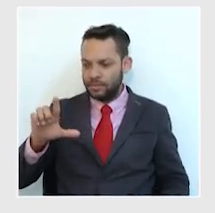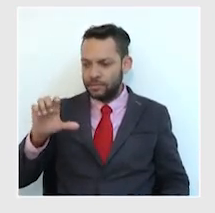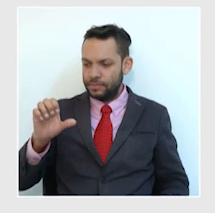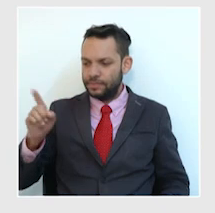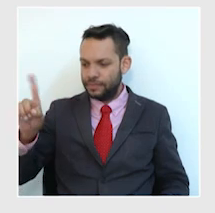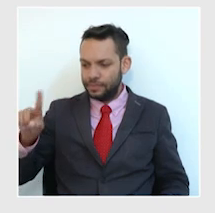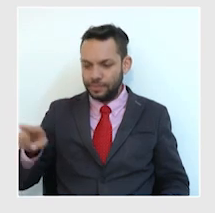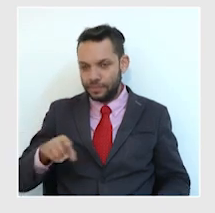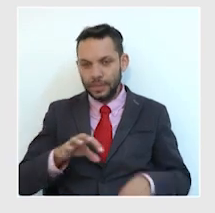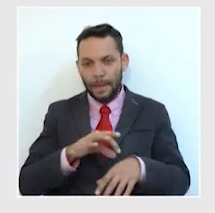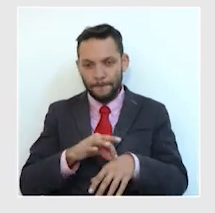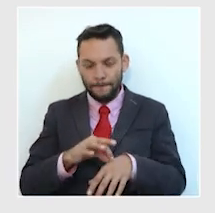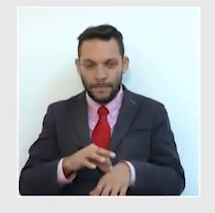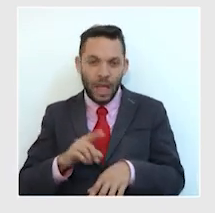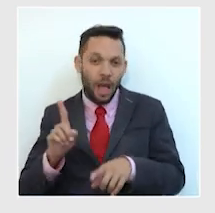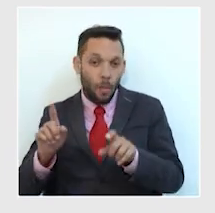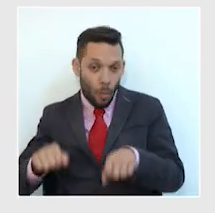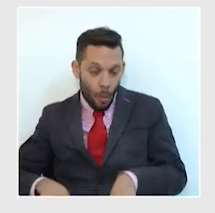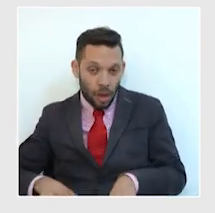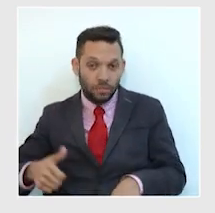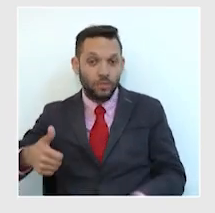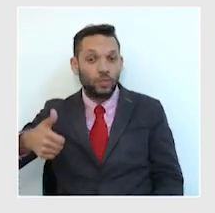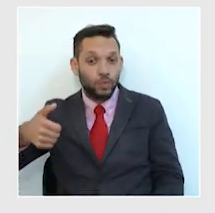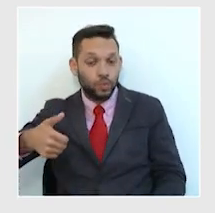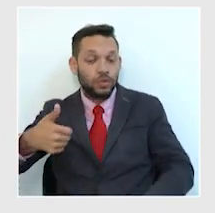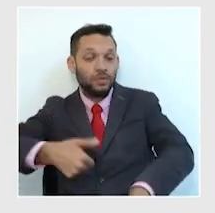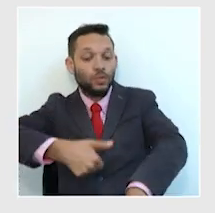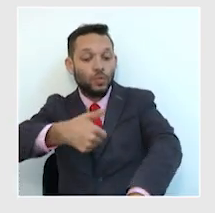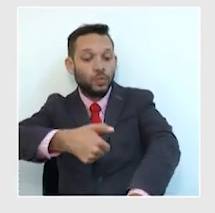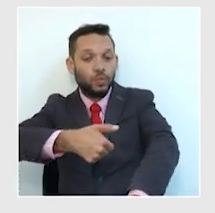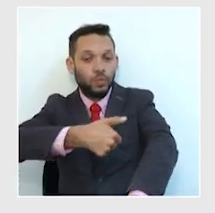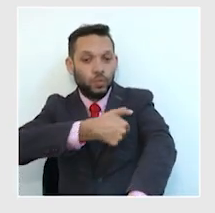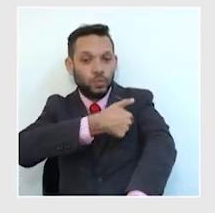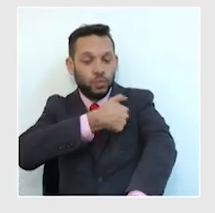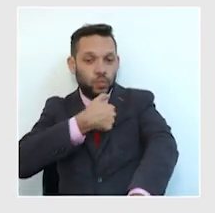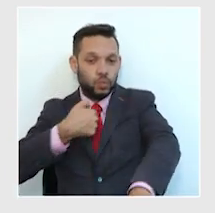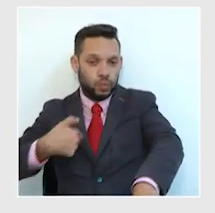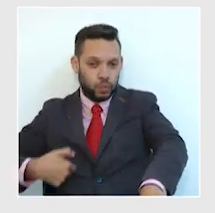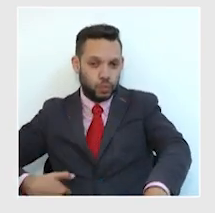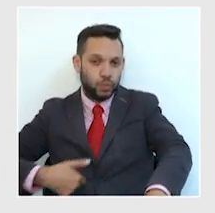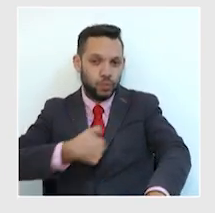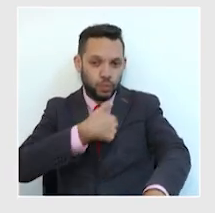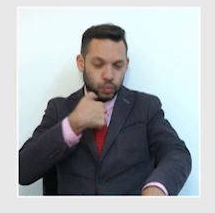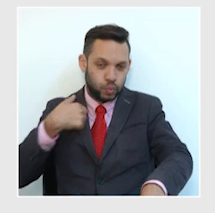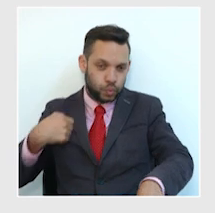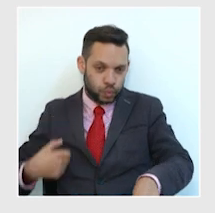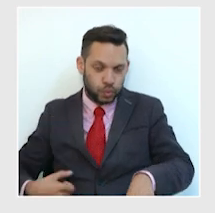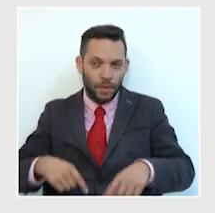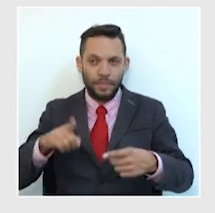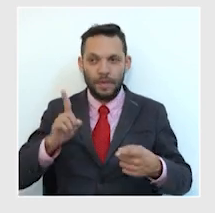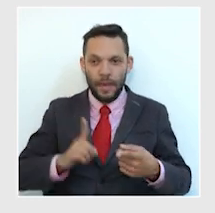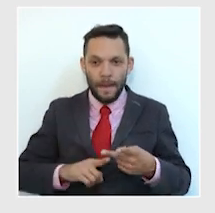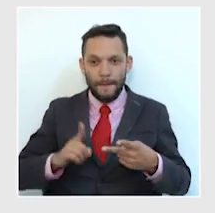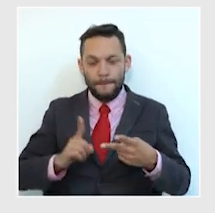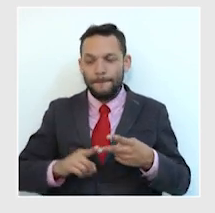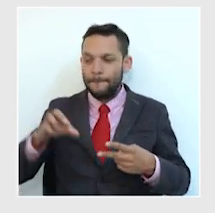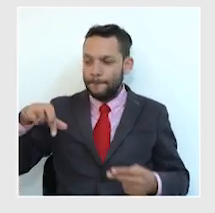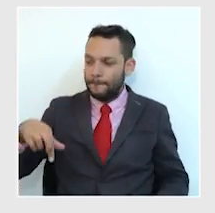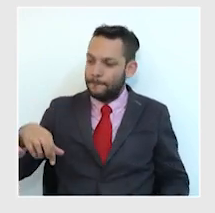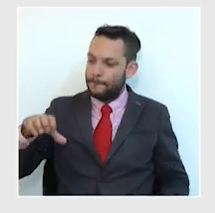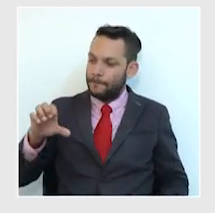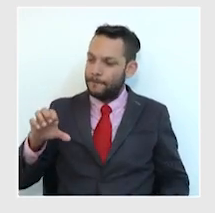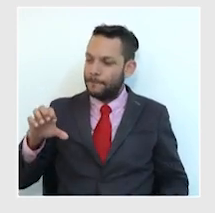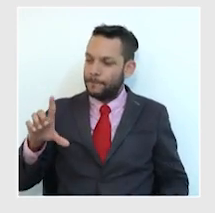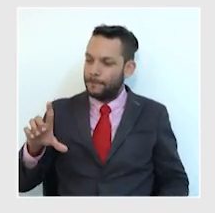con un spray por ejemplo y ahí va a depender de esa composición los pelones de los que hemos estado hablando